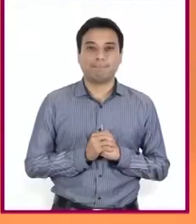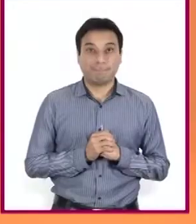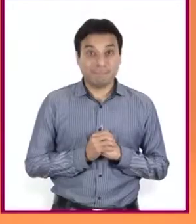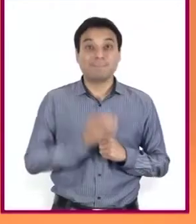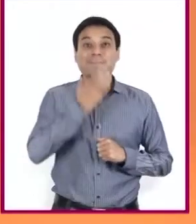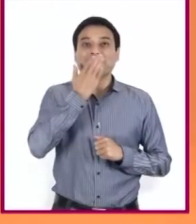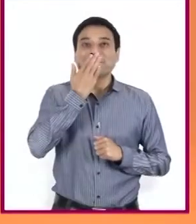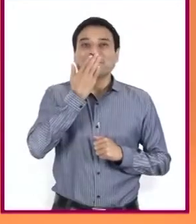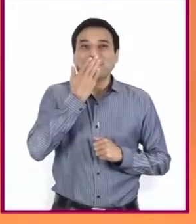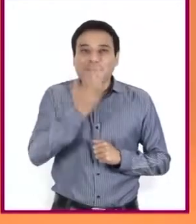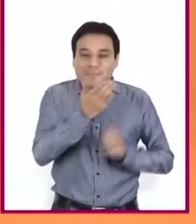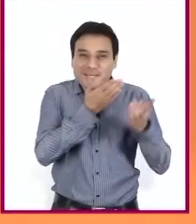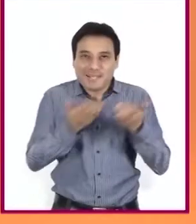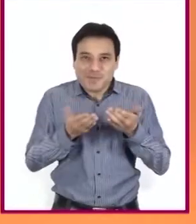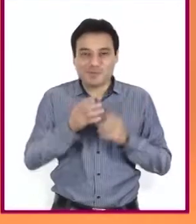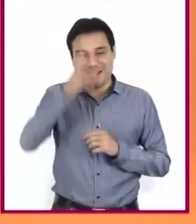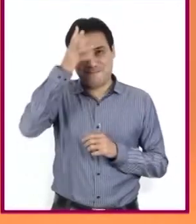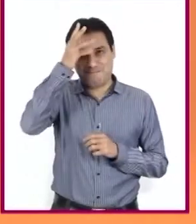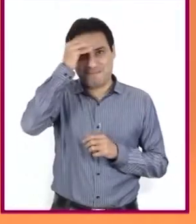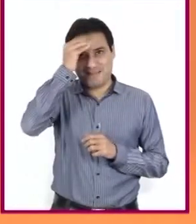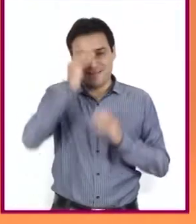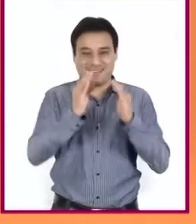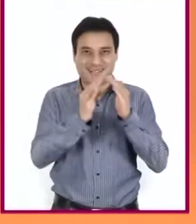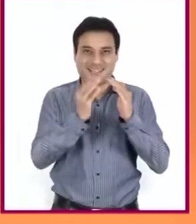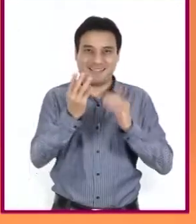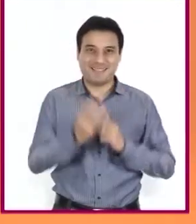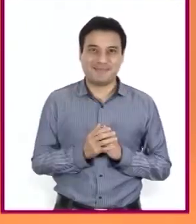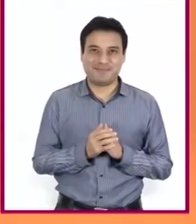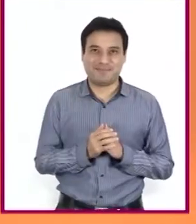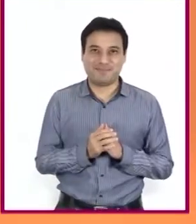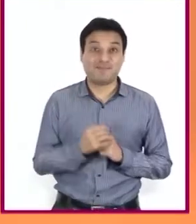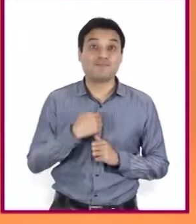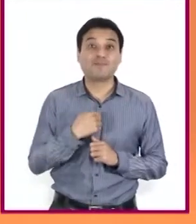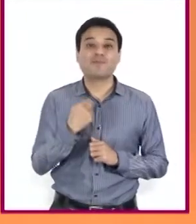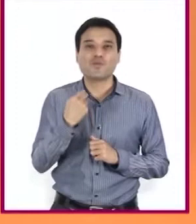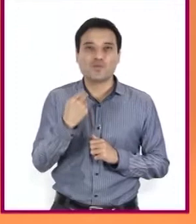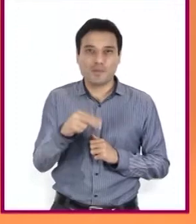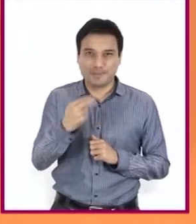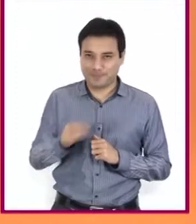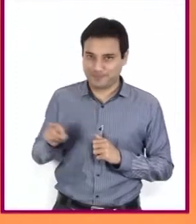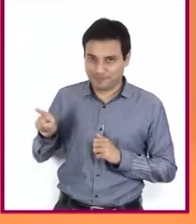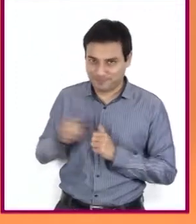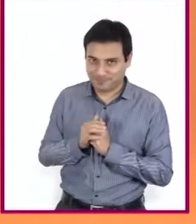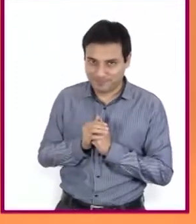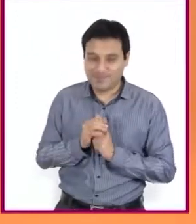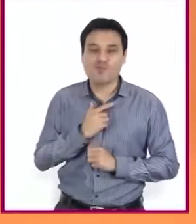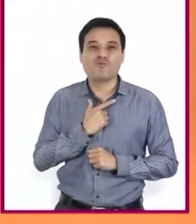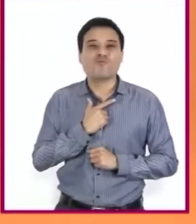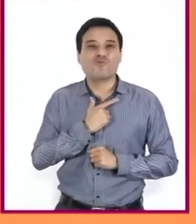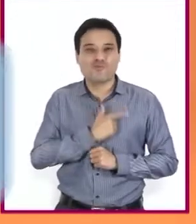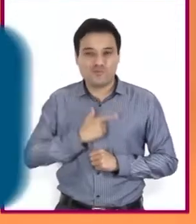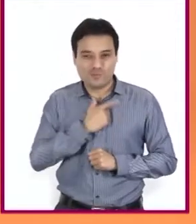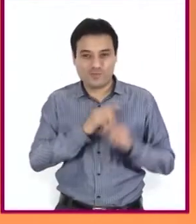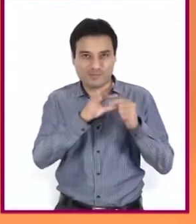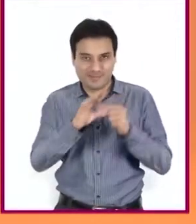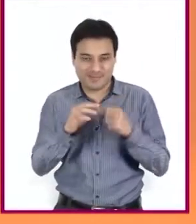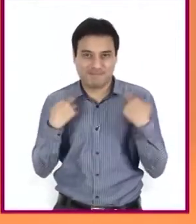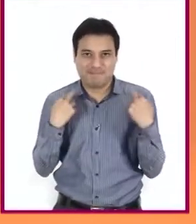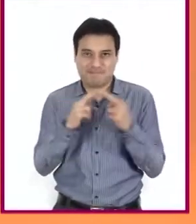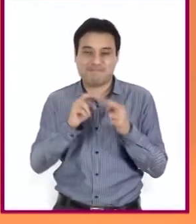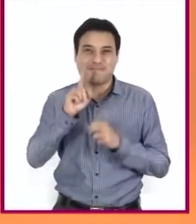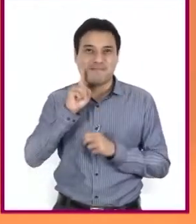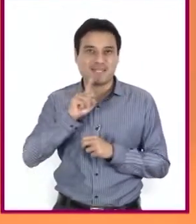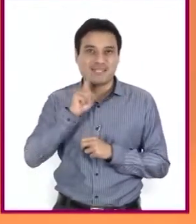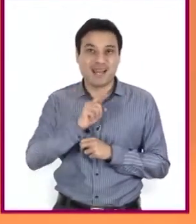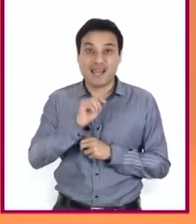Bienvenidas y bienvenidos a Aprende en Casa 3. Yo soy Leslie Mendívil y tengo el gusto de presentarles a la maestra Isabel Mejía, quien